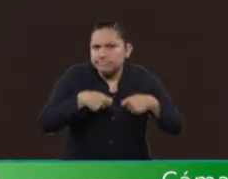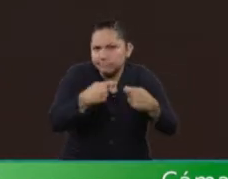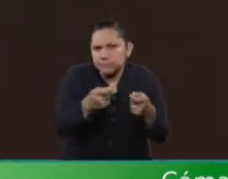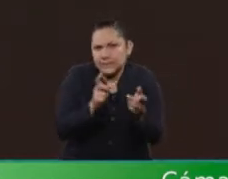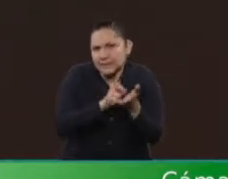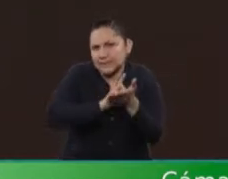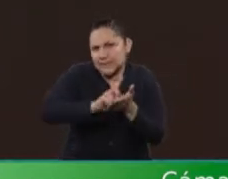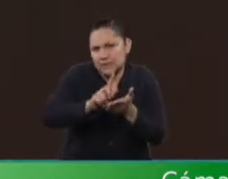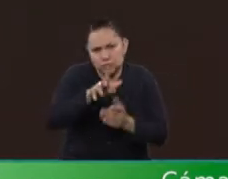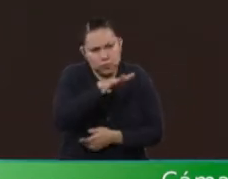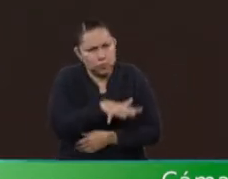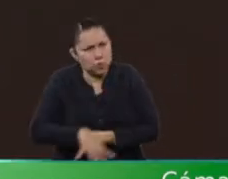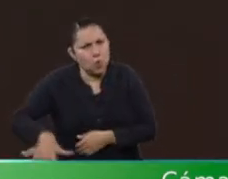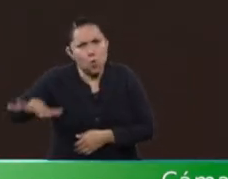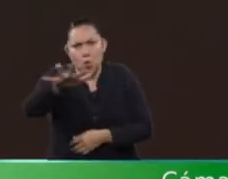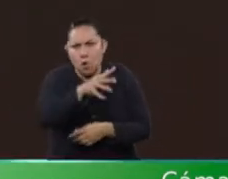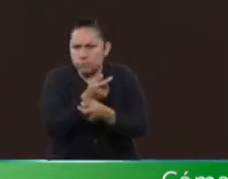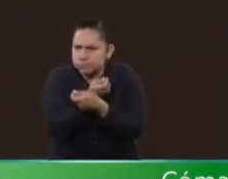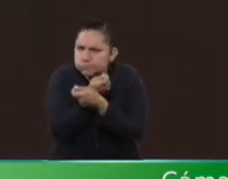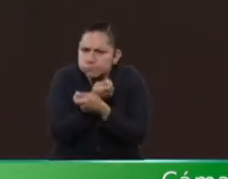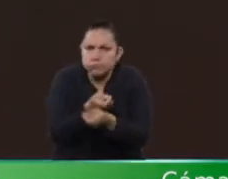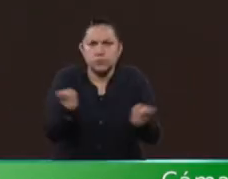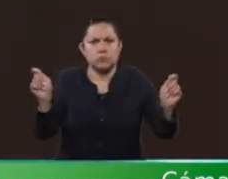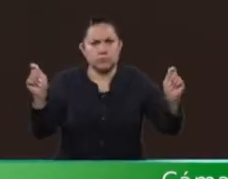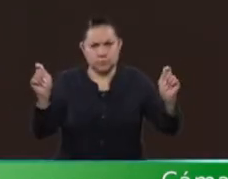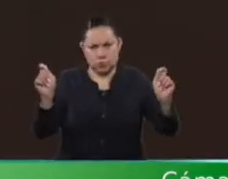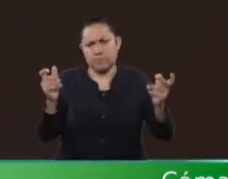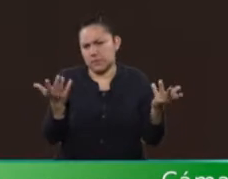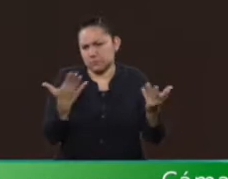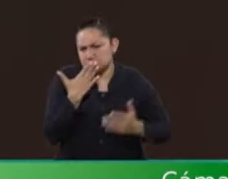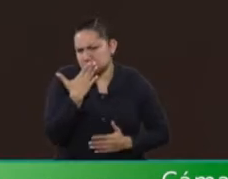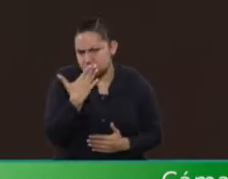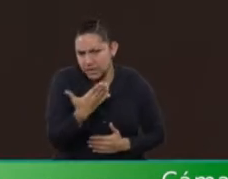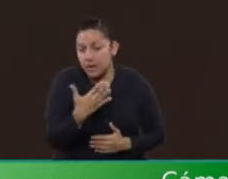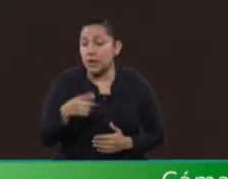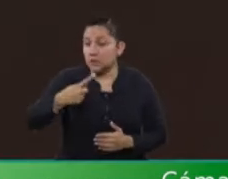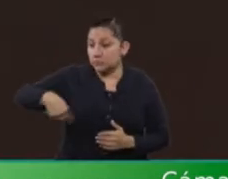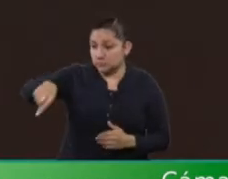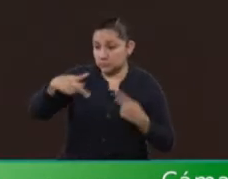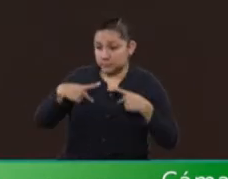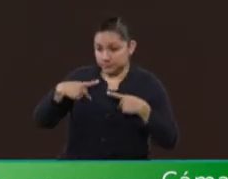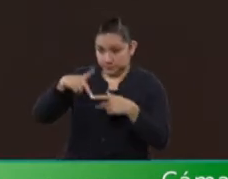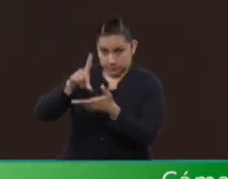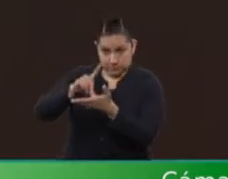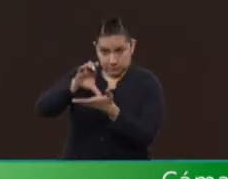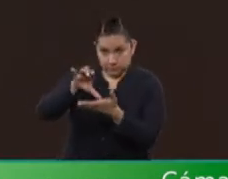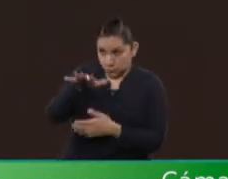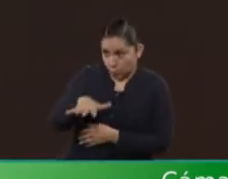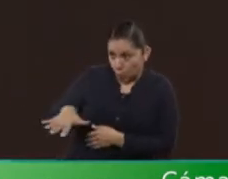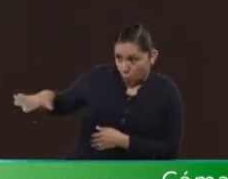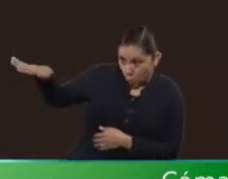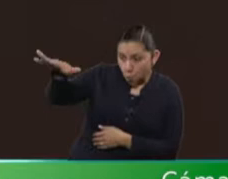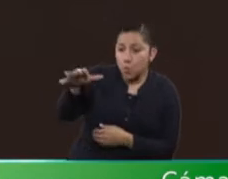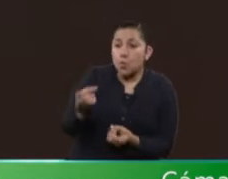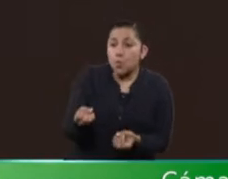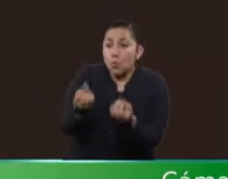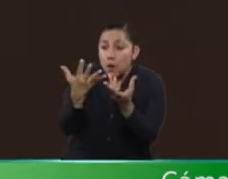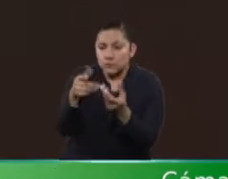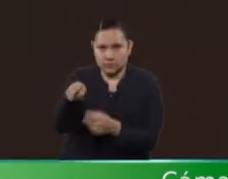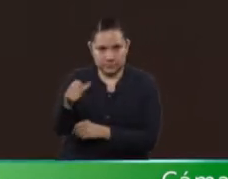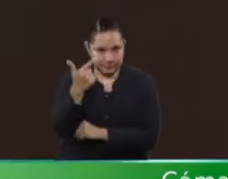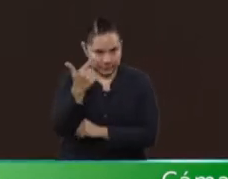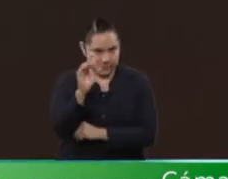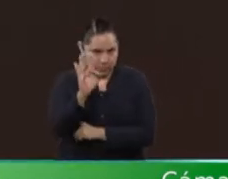momento. Las personas con discapacidad representan el 7% de la población, alrededor de